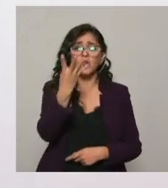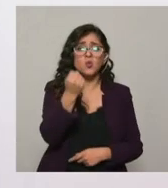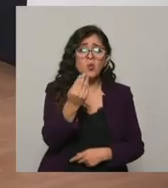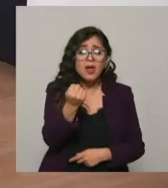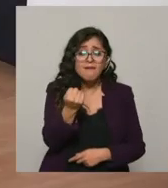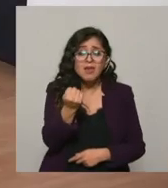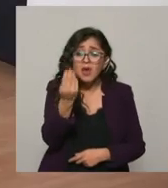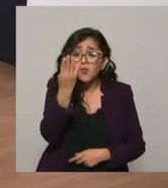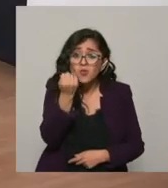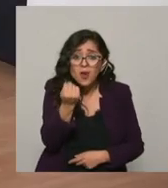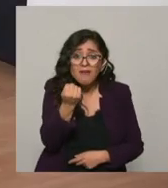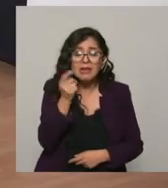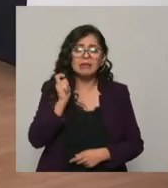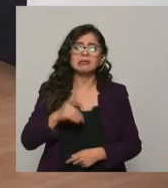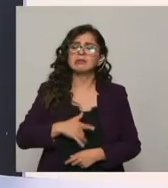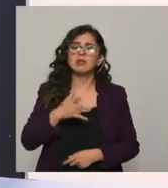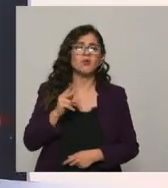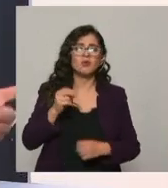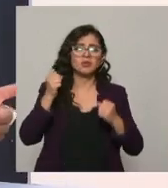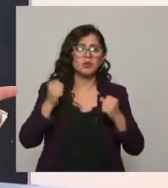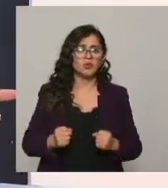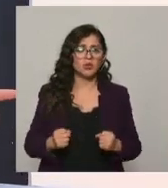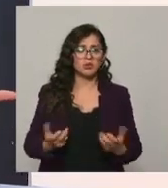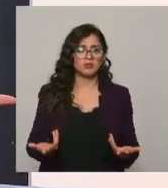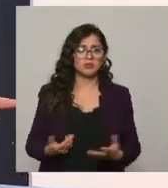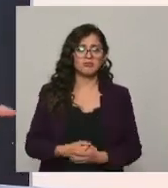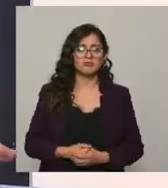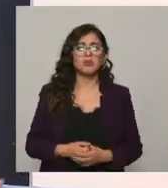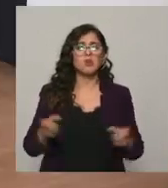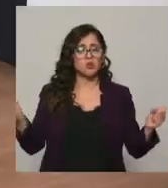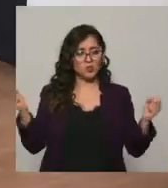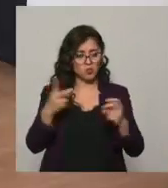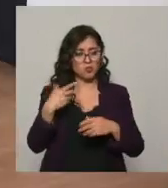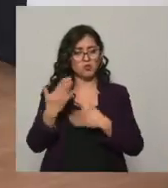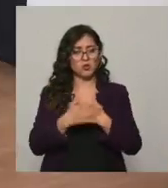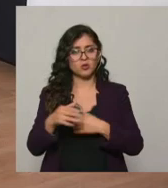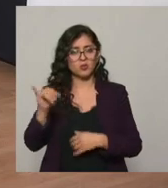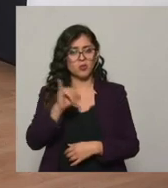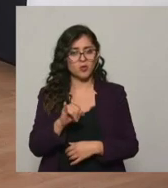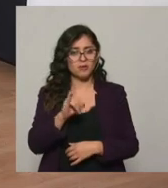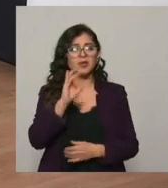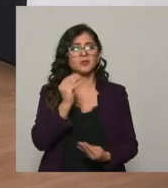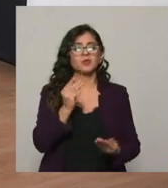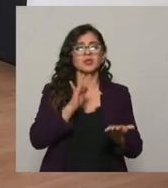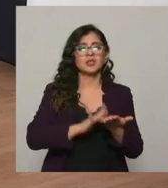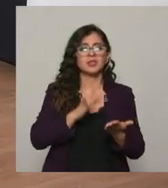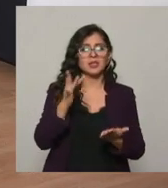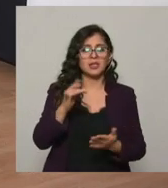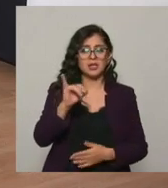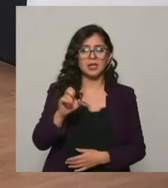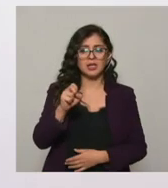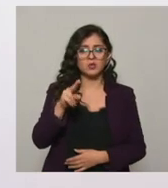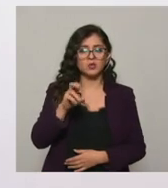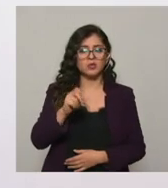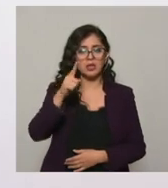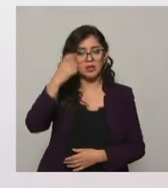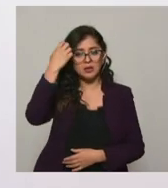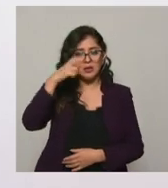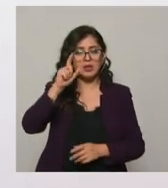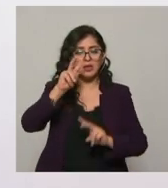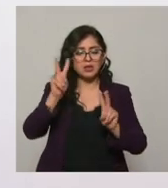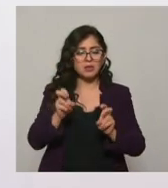10. 9 de cada 10 personas. Pues así es. Nos vemos entonces el próximo jueves. Vale, Muchas gracias. Gracias, Jesús Moreno, especialista en